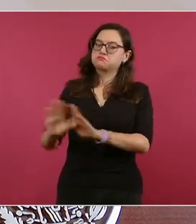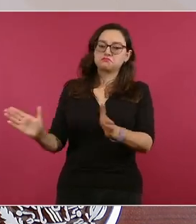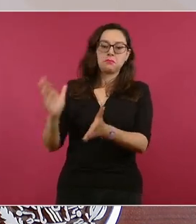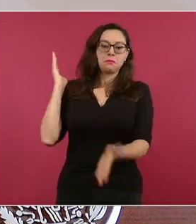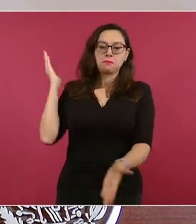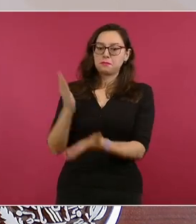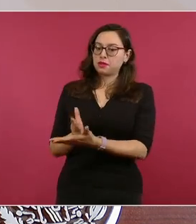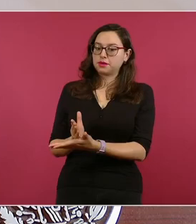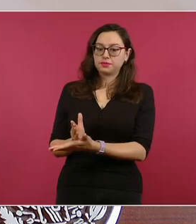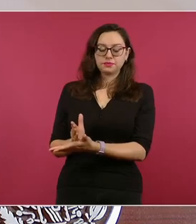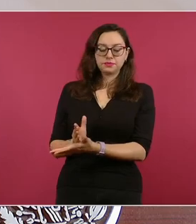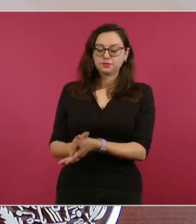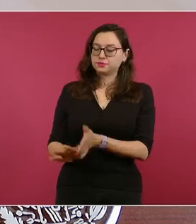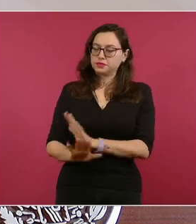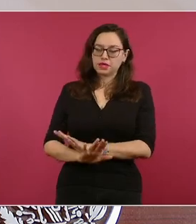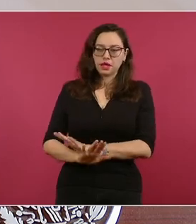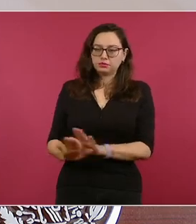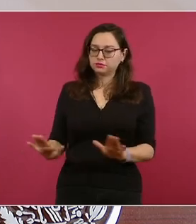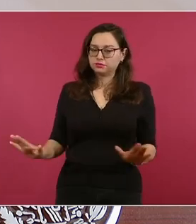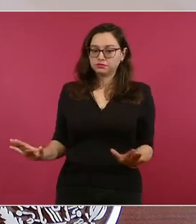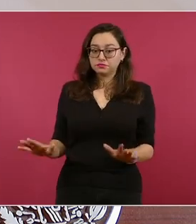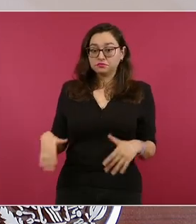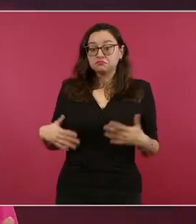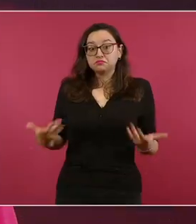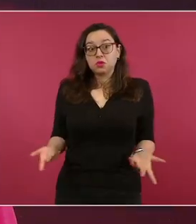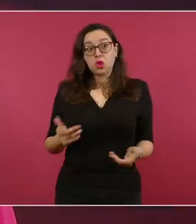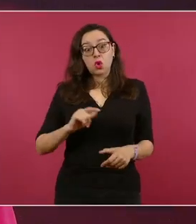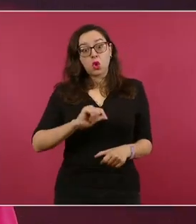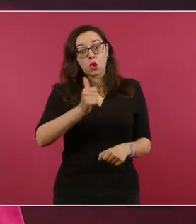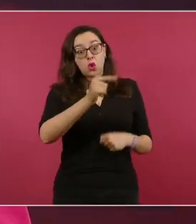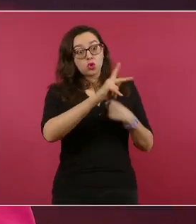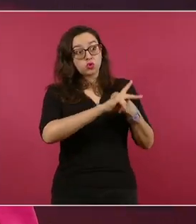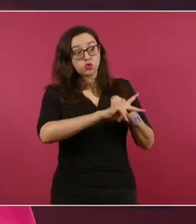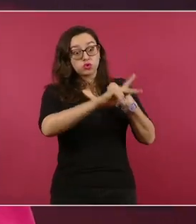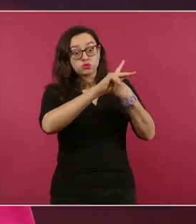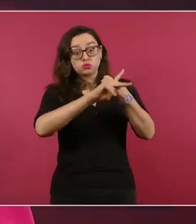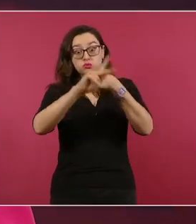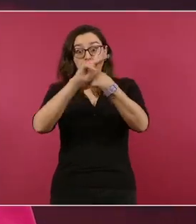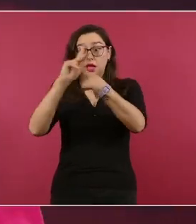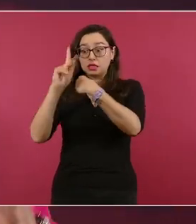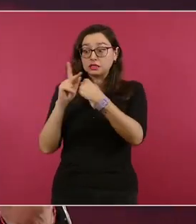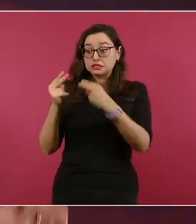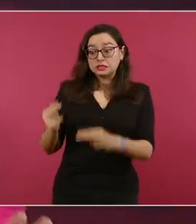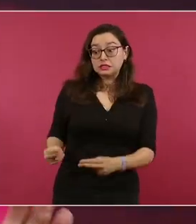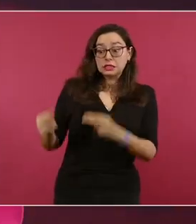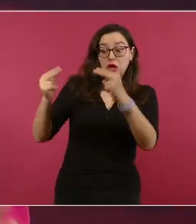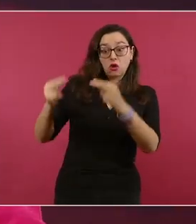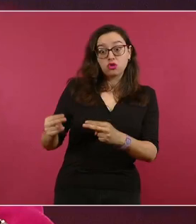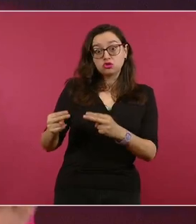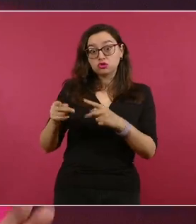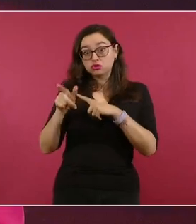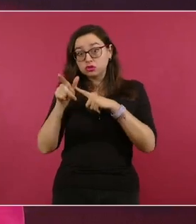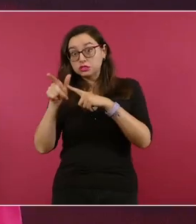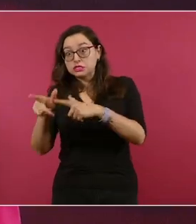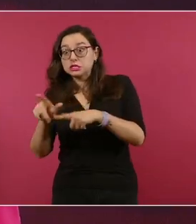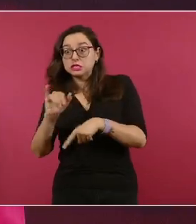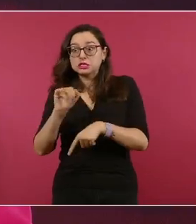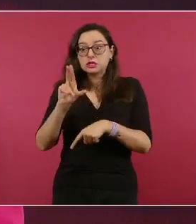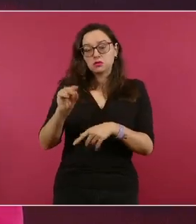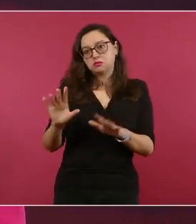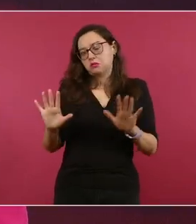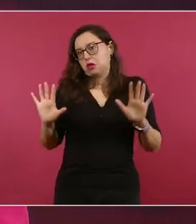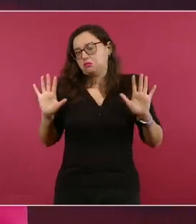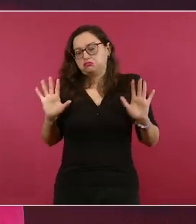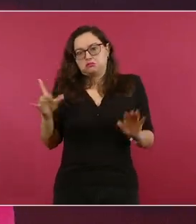esas conversaciones se han suspendido. ¿Qué van a hacer los demás estados en relación al tema económico comercial? Es una decisión de cada estado